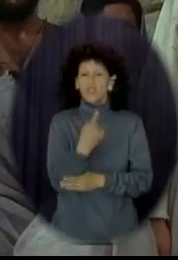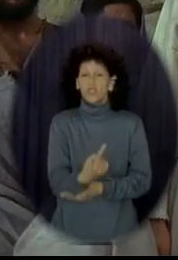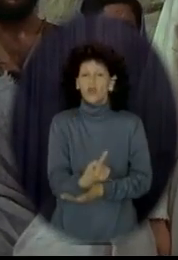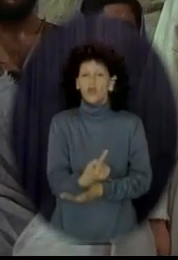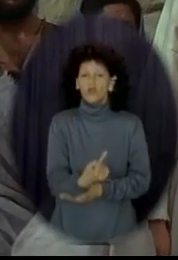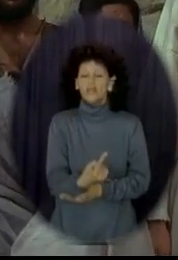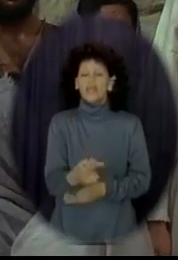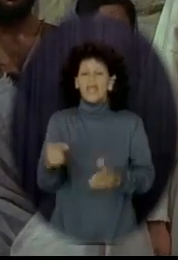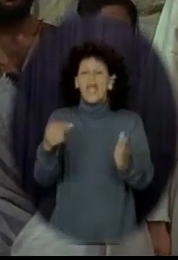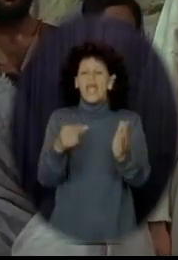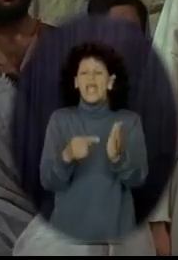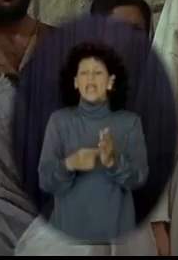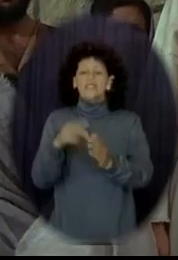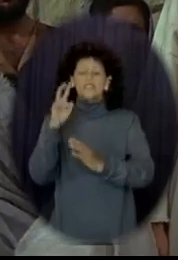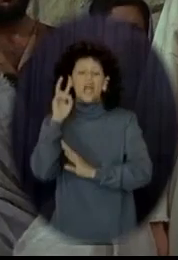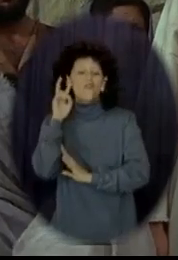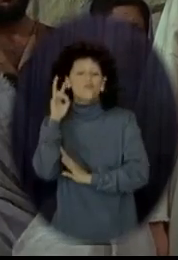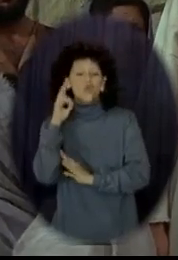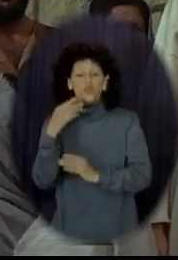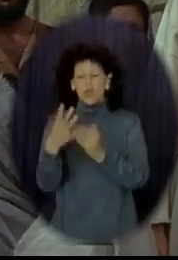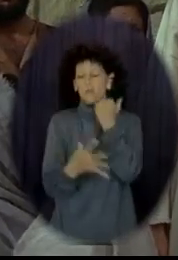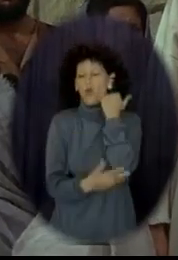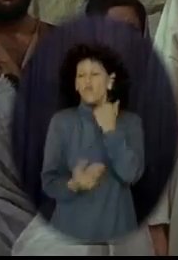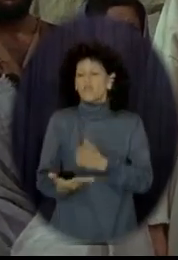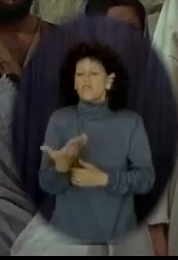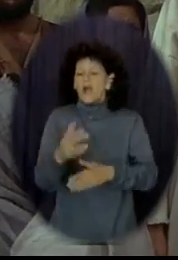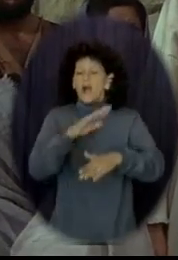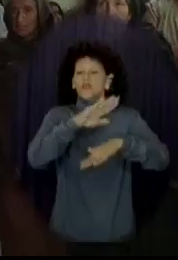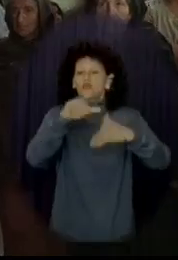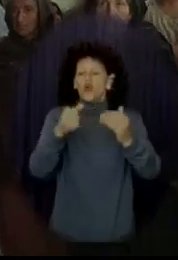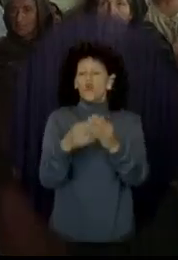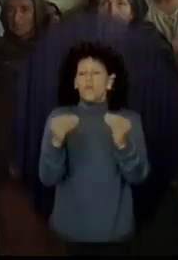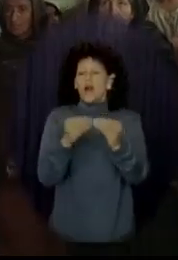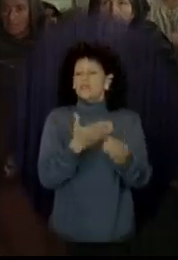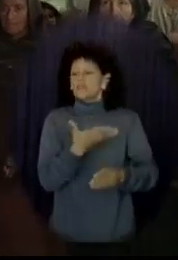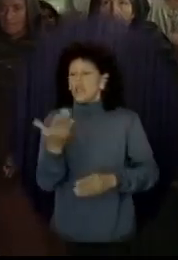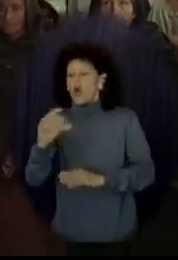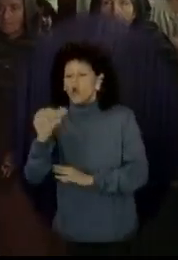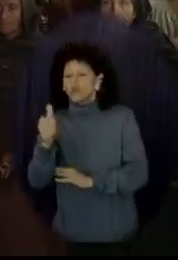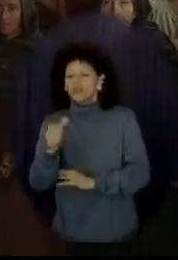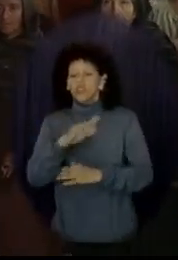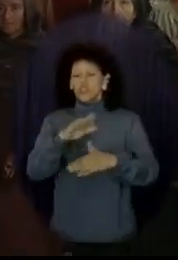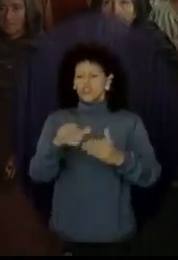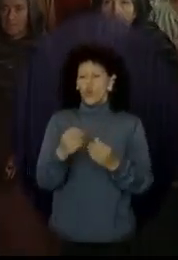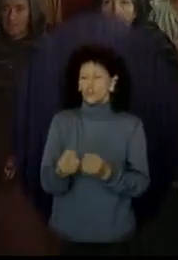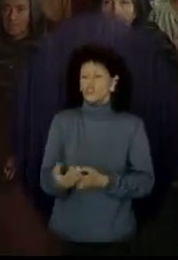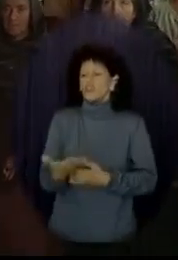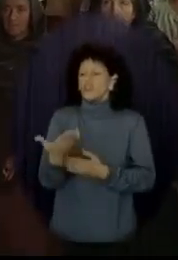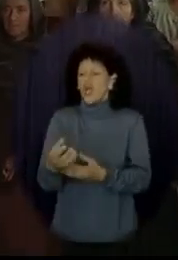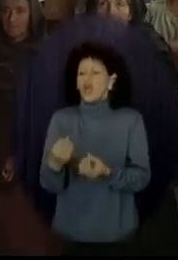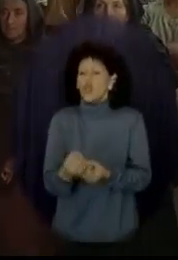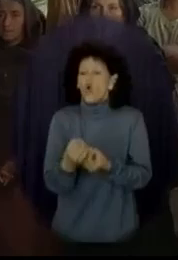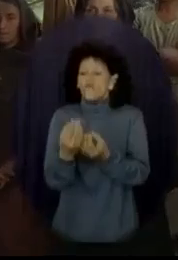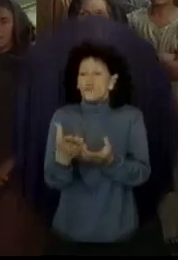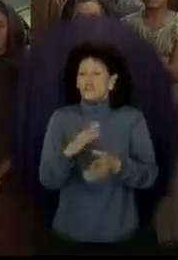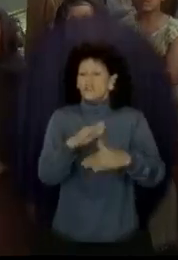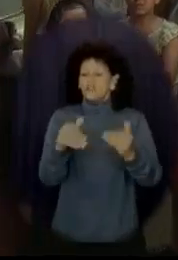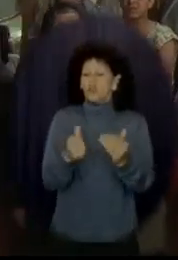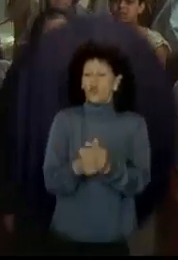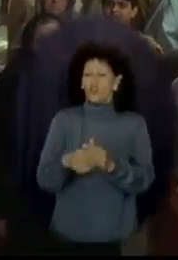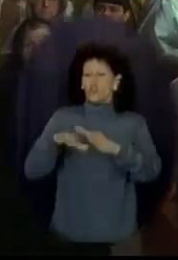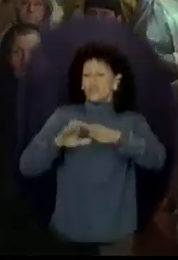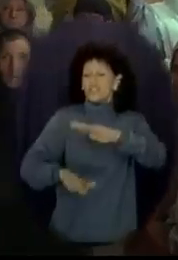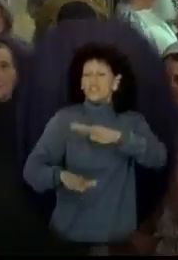digo que esta viuda pobre ha dado más que todos. Pues todos dan ofrendas de lo que les